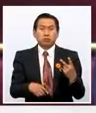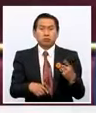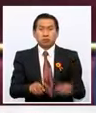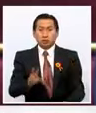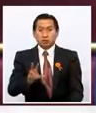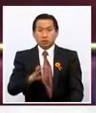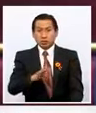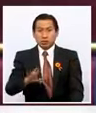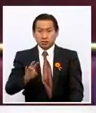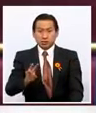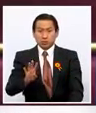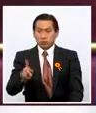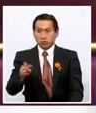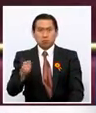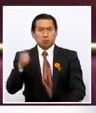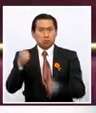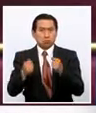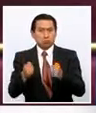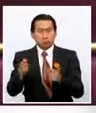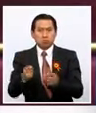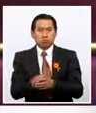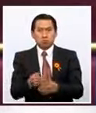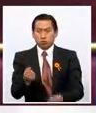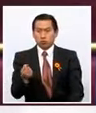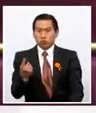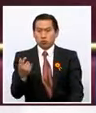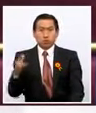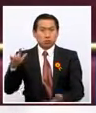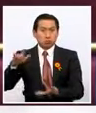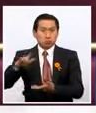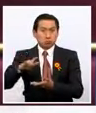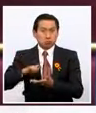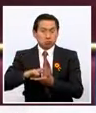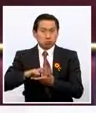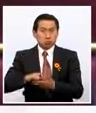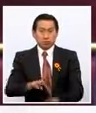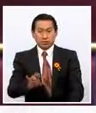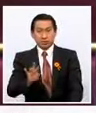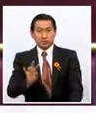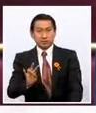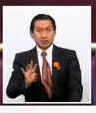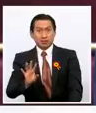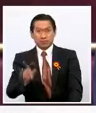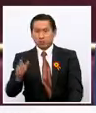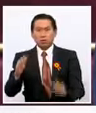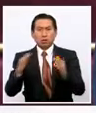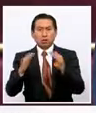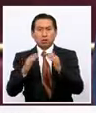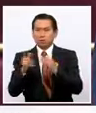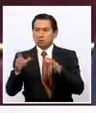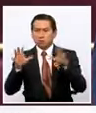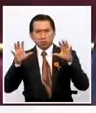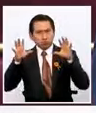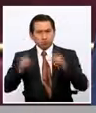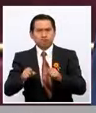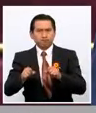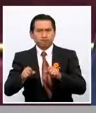374 vehículos 11 avionetas y 75 inmuebles incautados